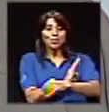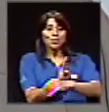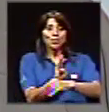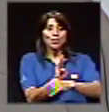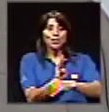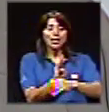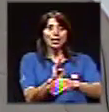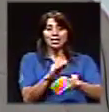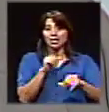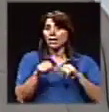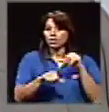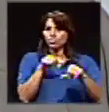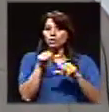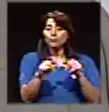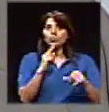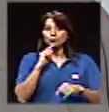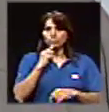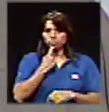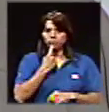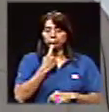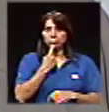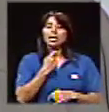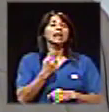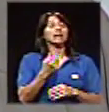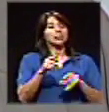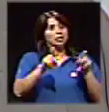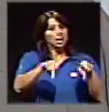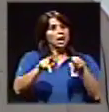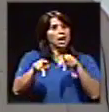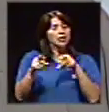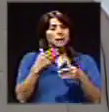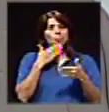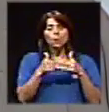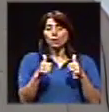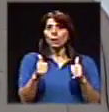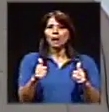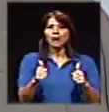que ha hecho un esfuerzo muy serio y tiene gente muy buena.